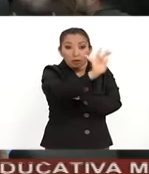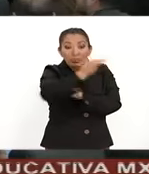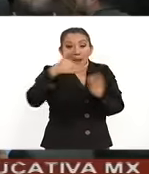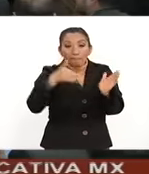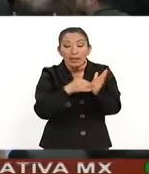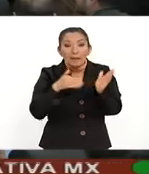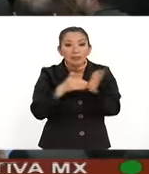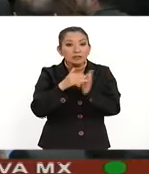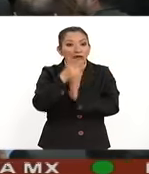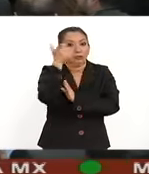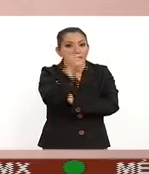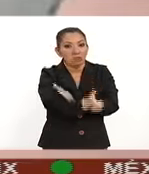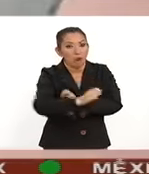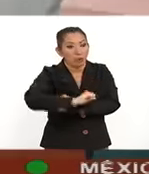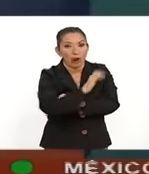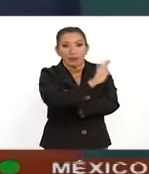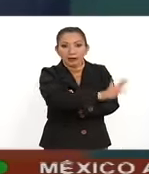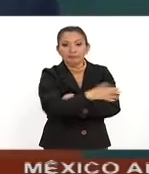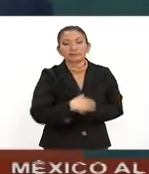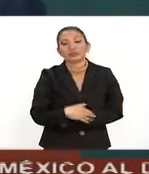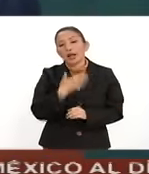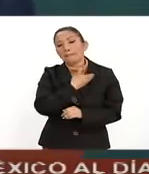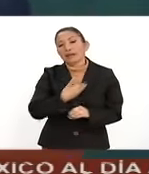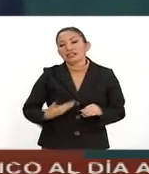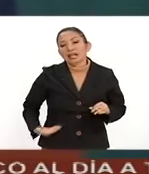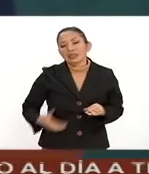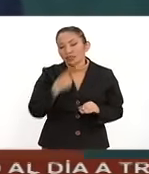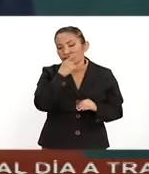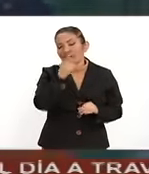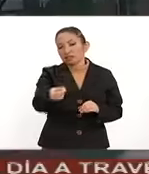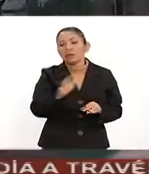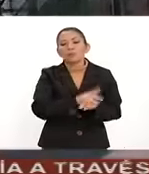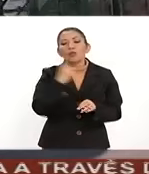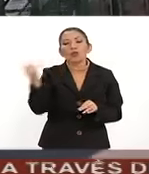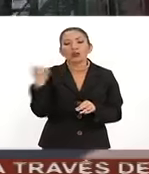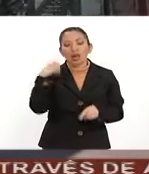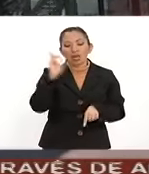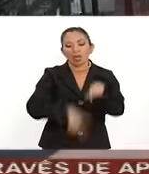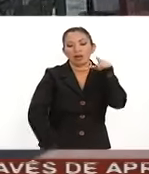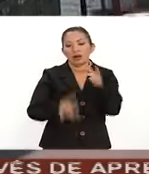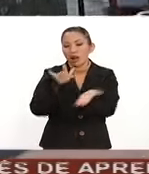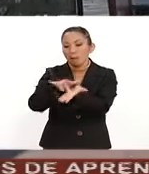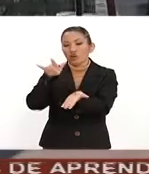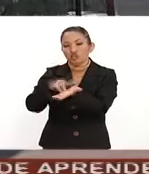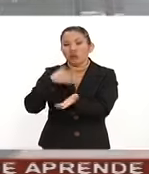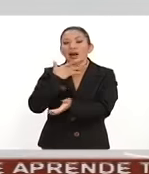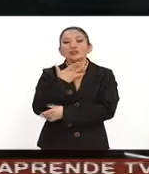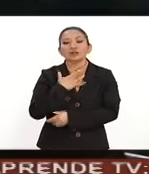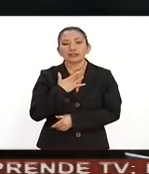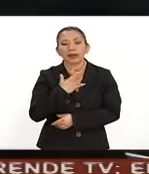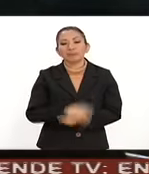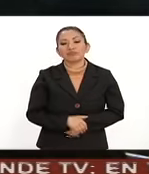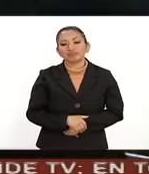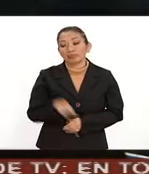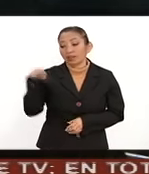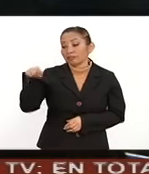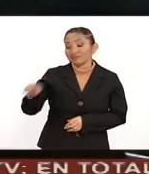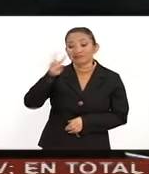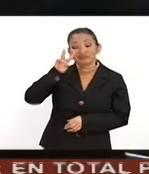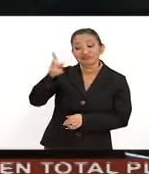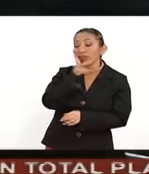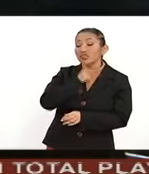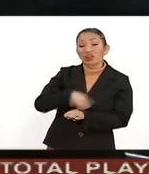50,000 millones de pesos. El presidente reitera por qué se eliminó el subsidio a la gasolina. La gallina de los huevos de